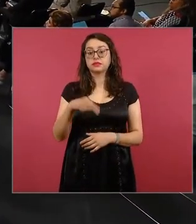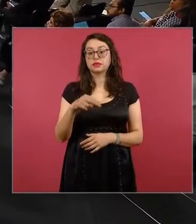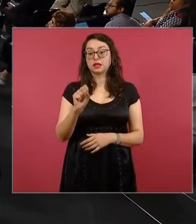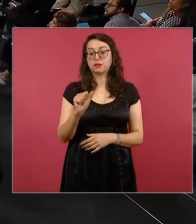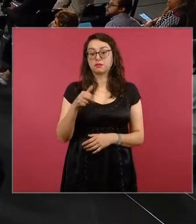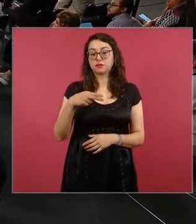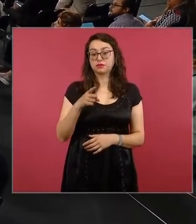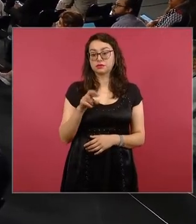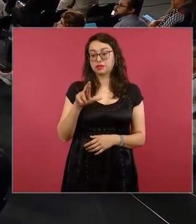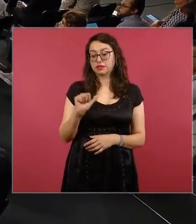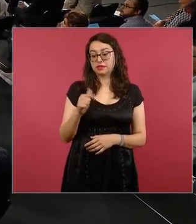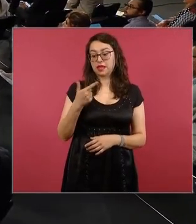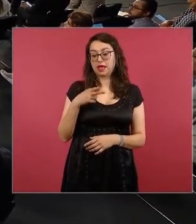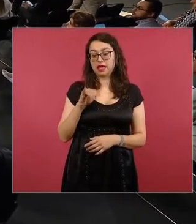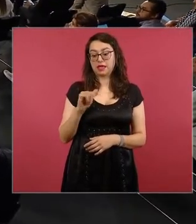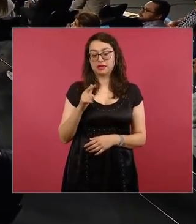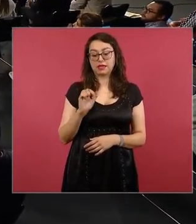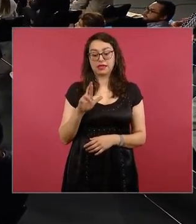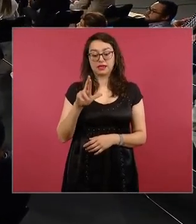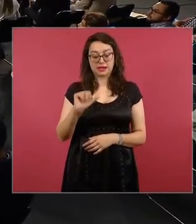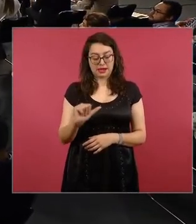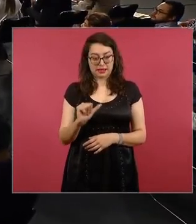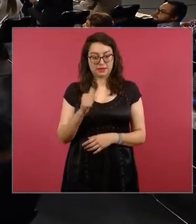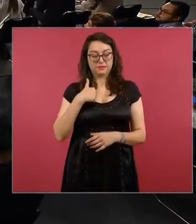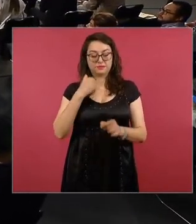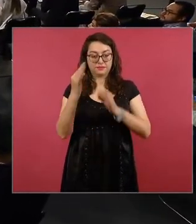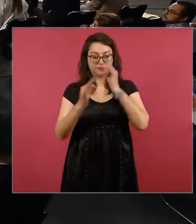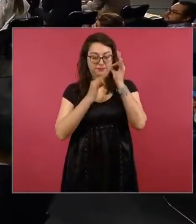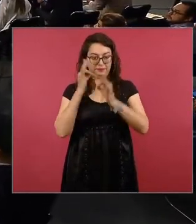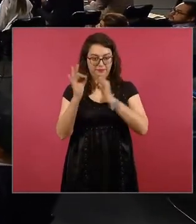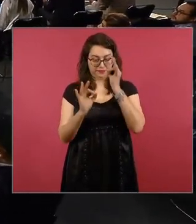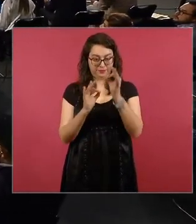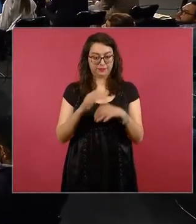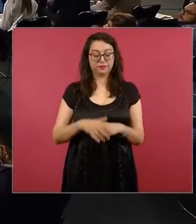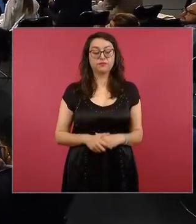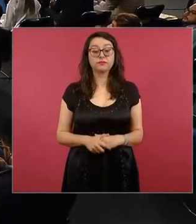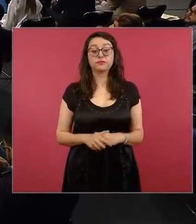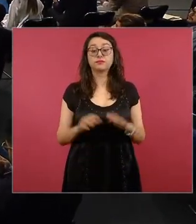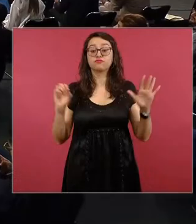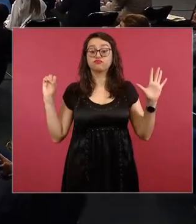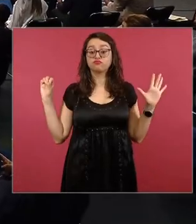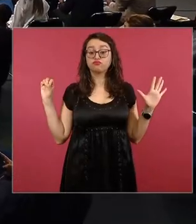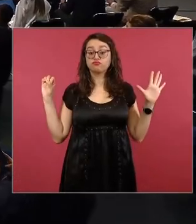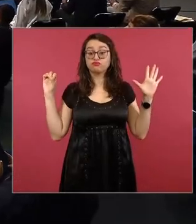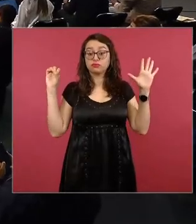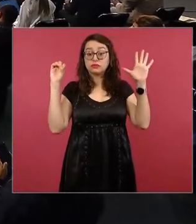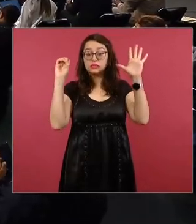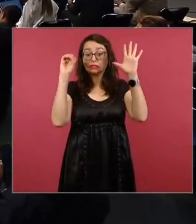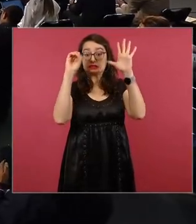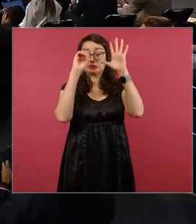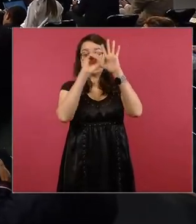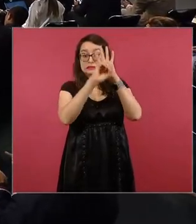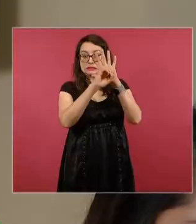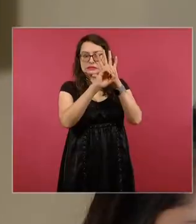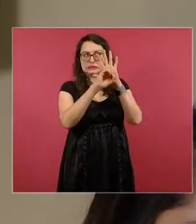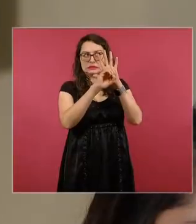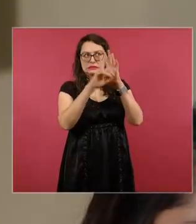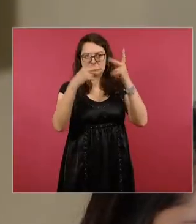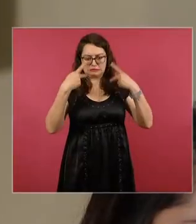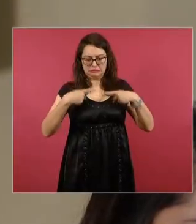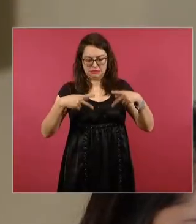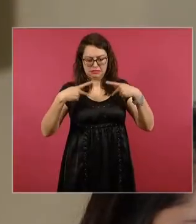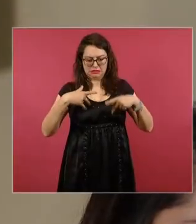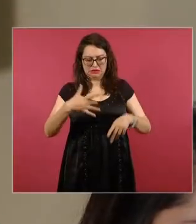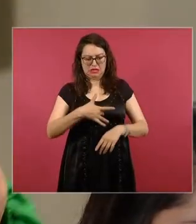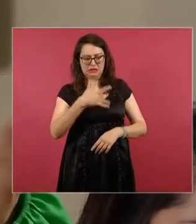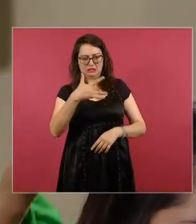Arsa Comunicaciones. Quiero preguntarle si este eclipse tiene alguna afectación en las personas físicamente o